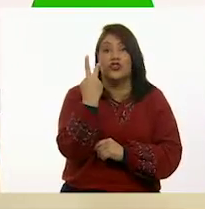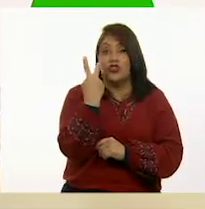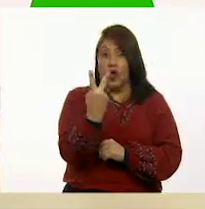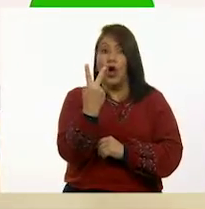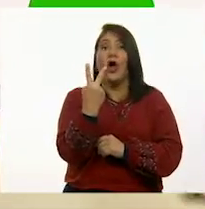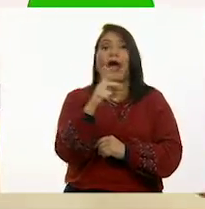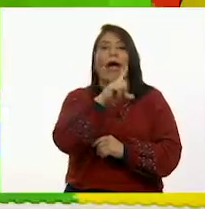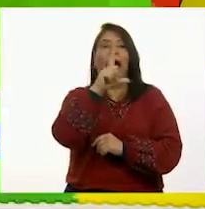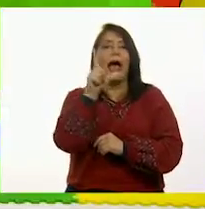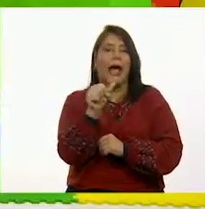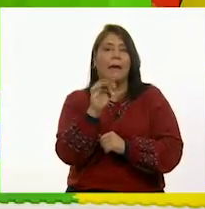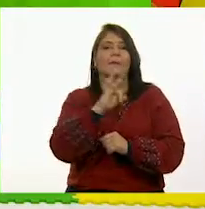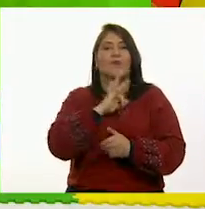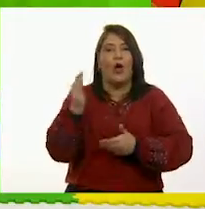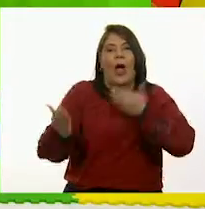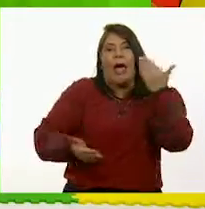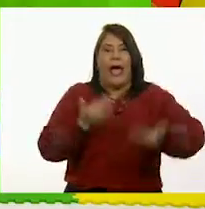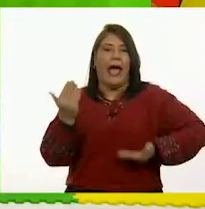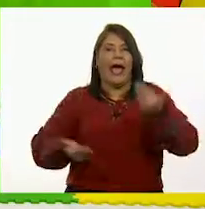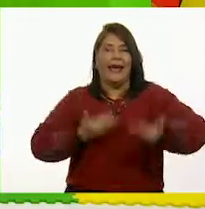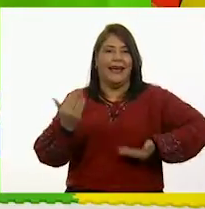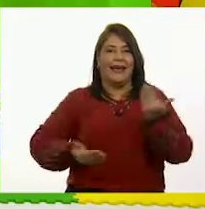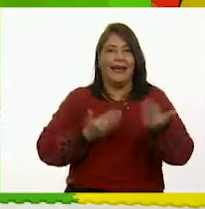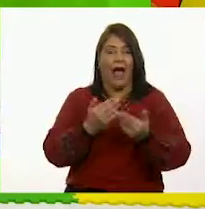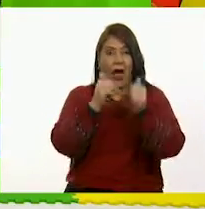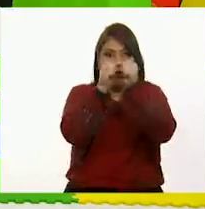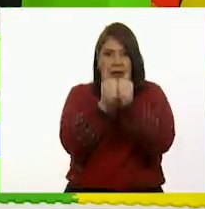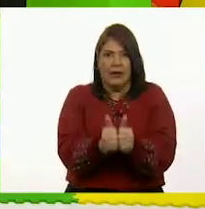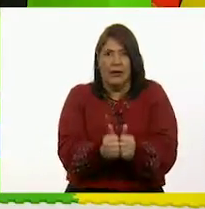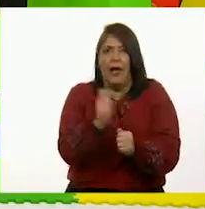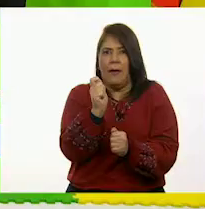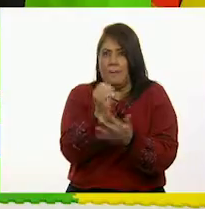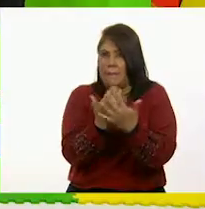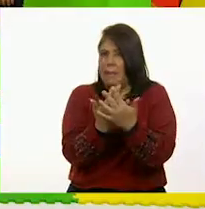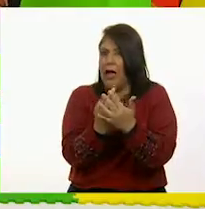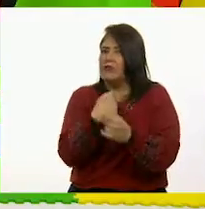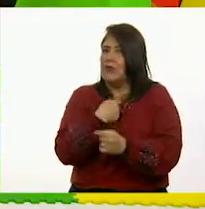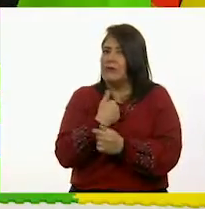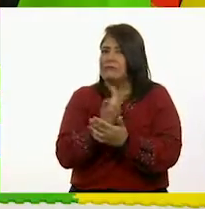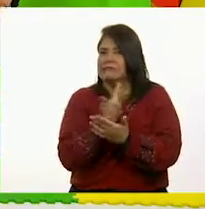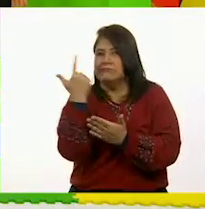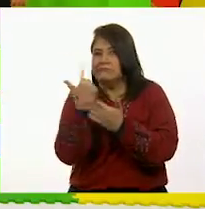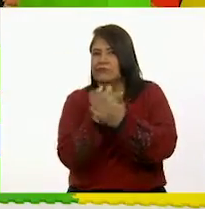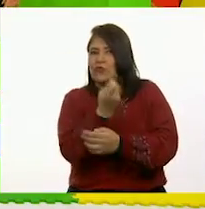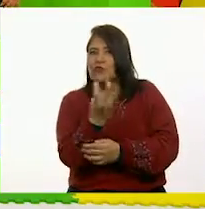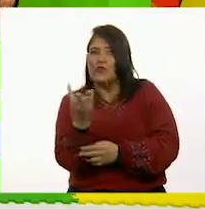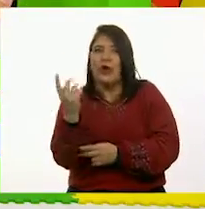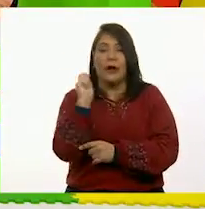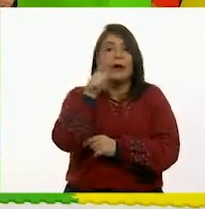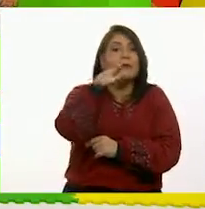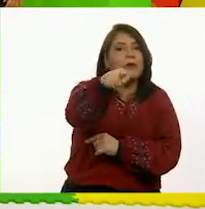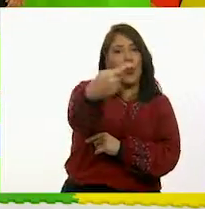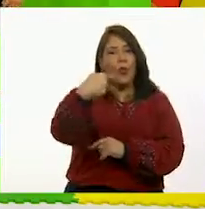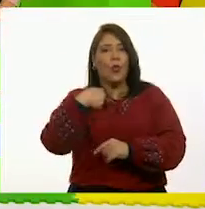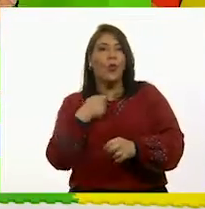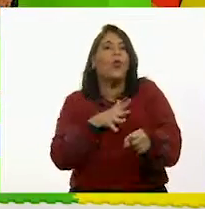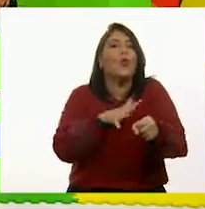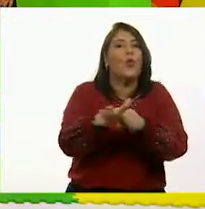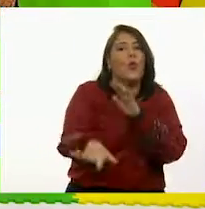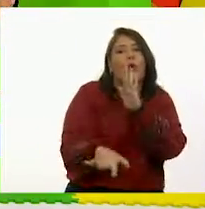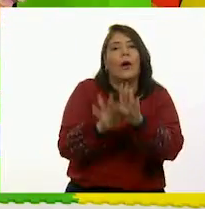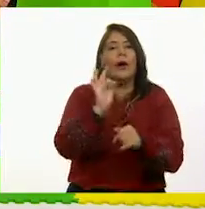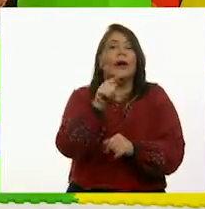dos y la raspa bailarán. Alto todos, yo voy a contar. De Tin Marín, de quedó